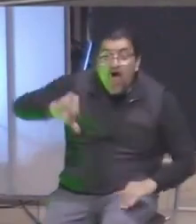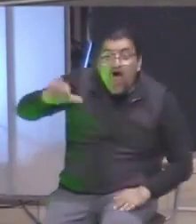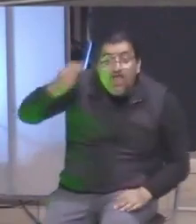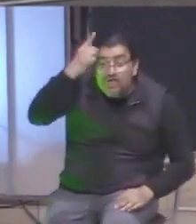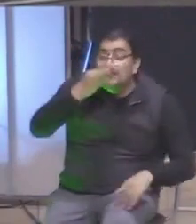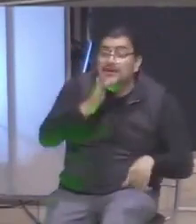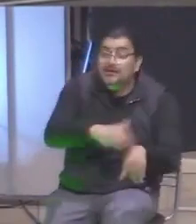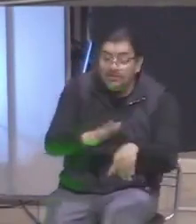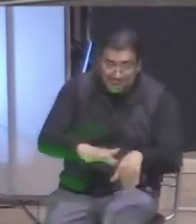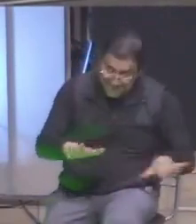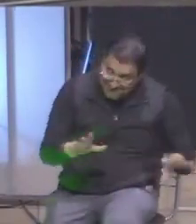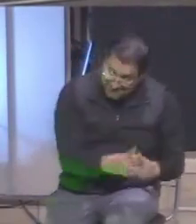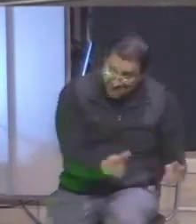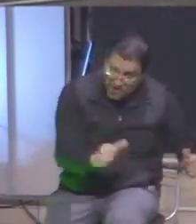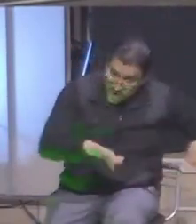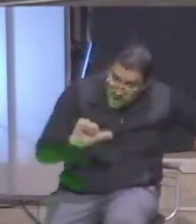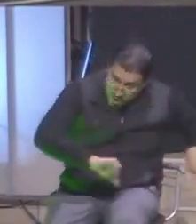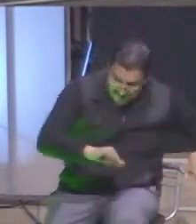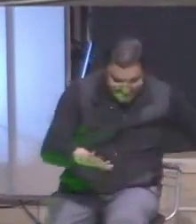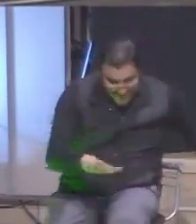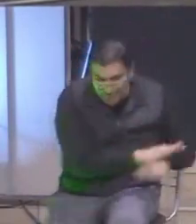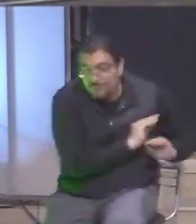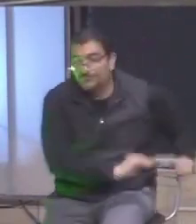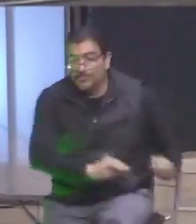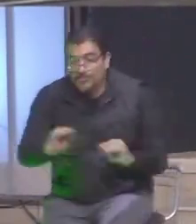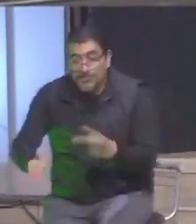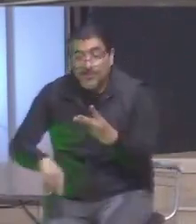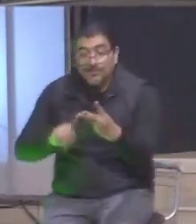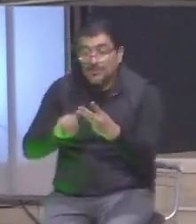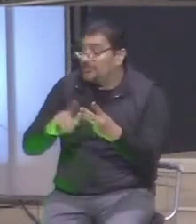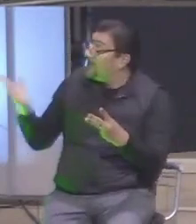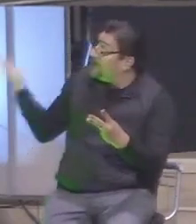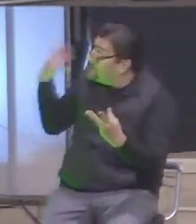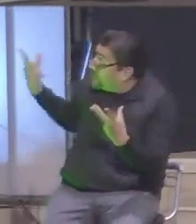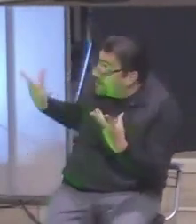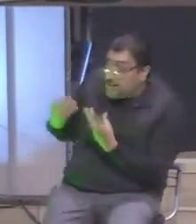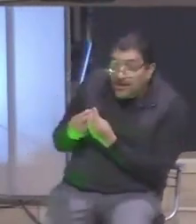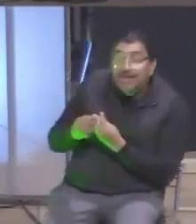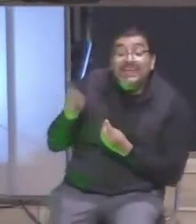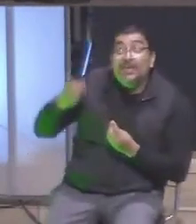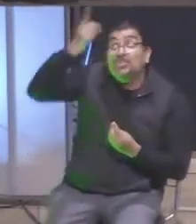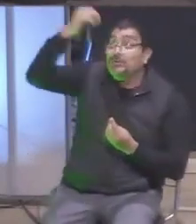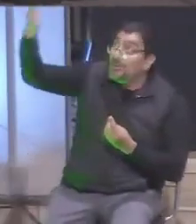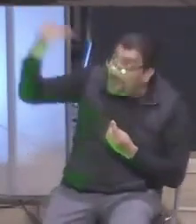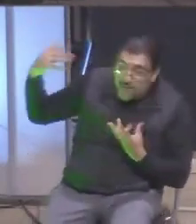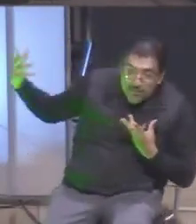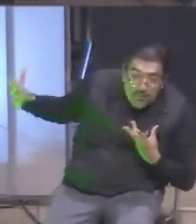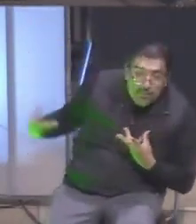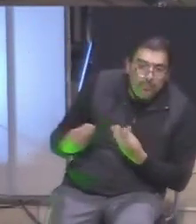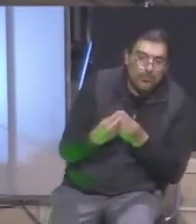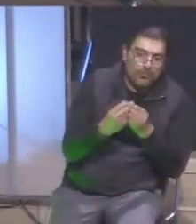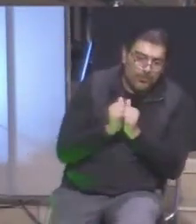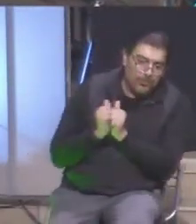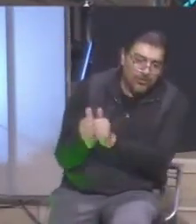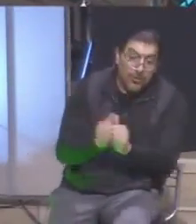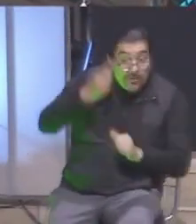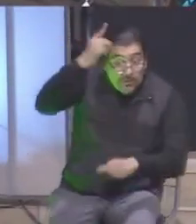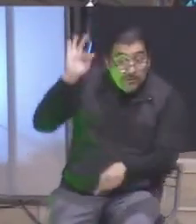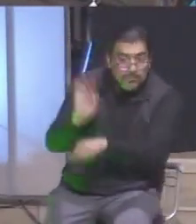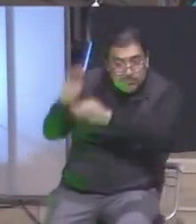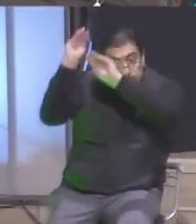de hoy muévete punto número TR invitaron a Eliseo a ir con ellos la presencia de